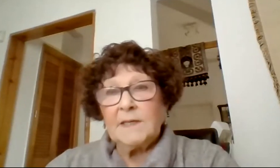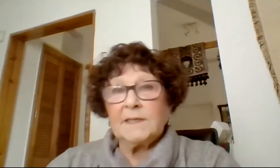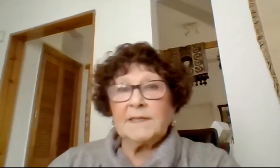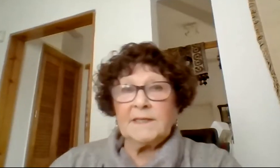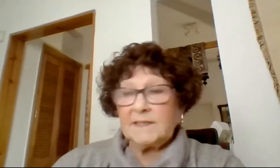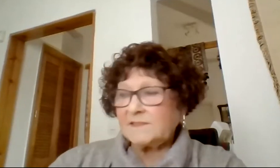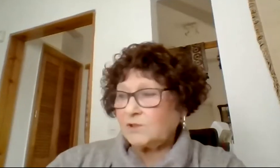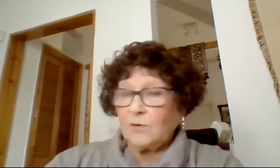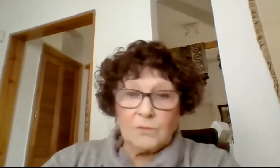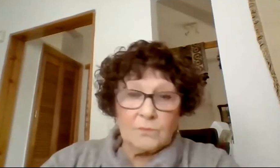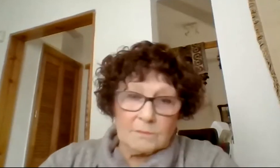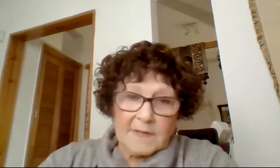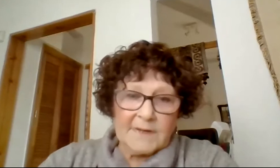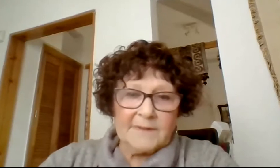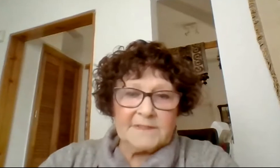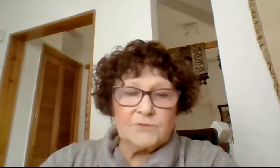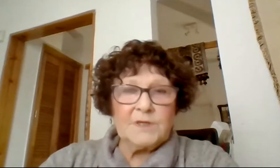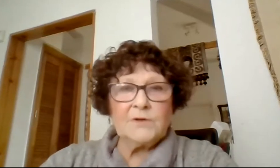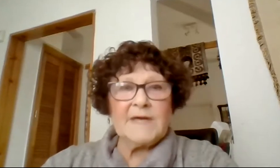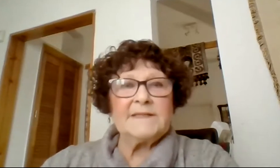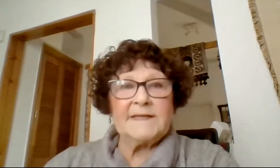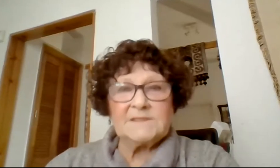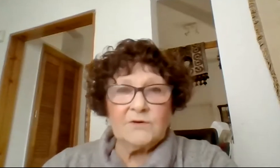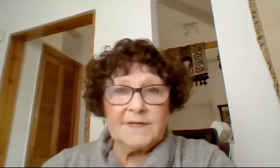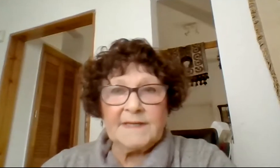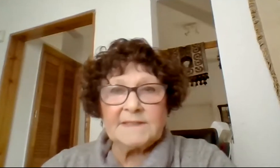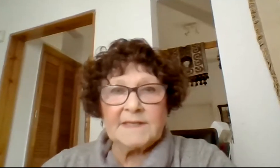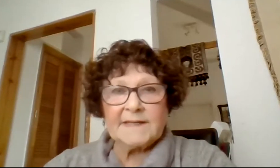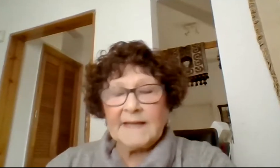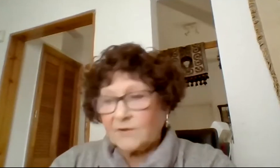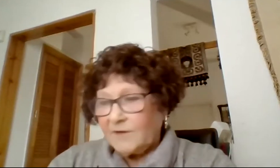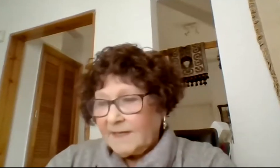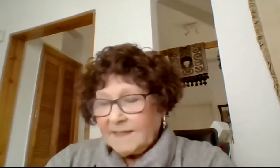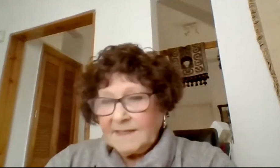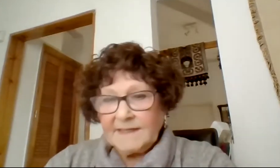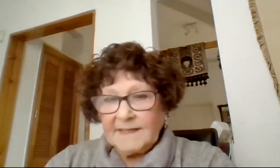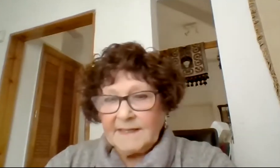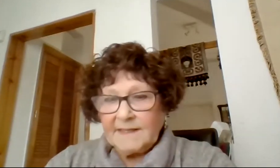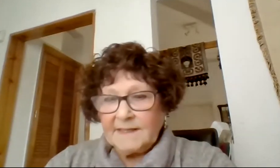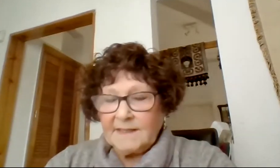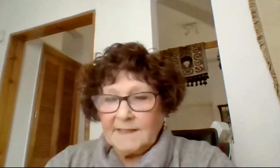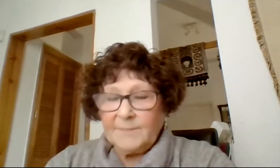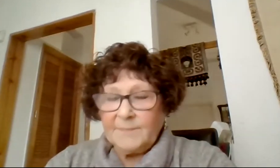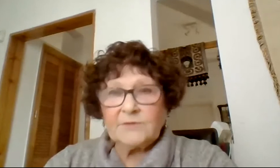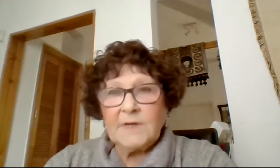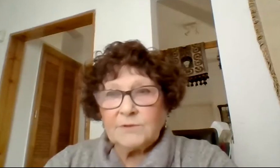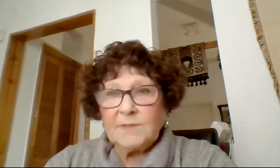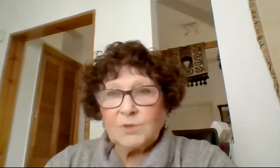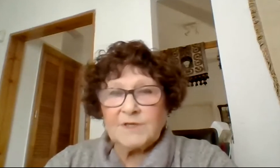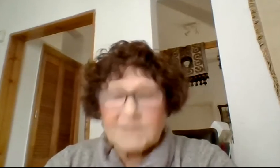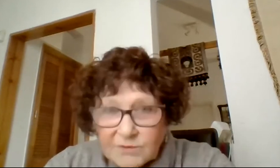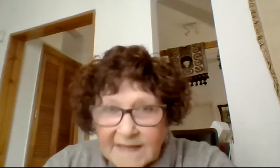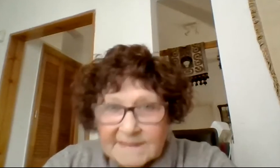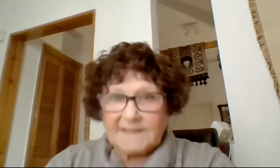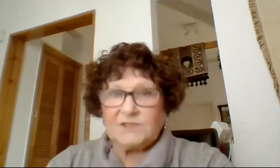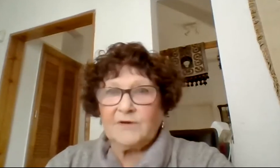señora que que hablaba de su hijo y de alteración genética, claro. Es que el espectro del autismo